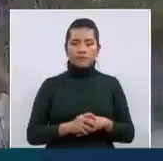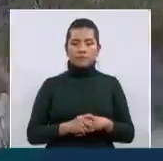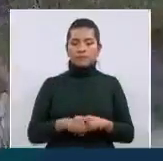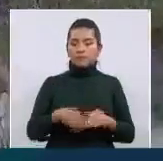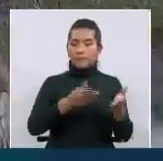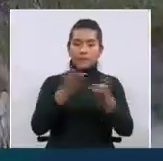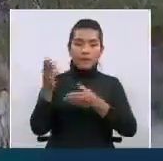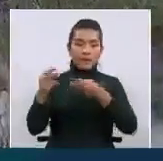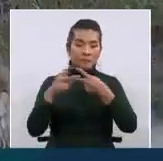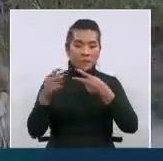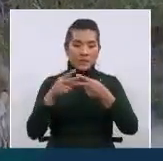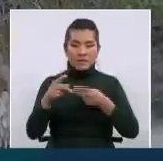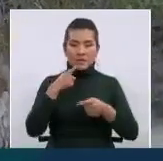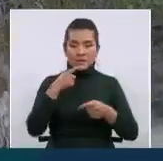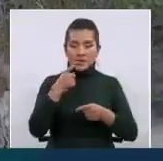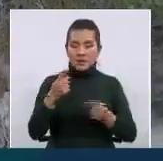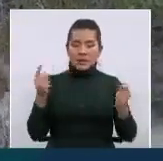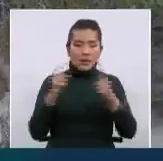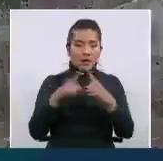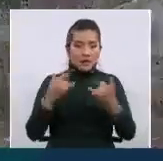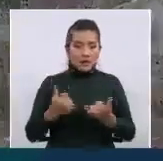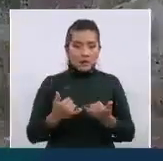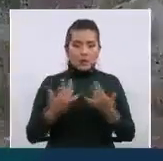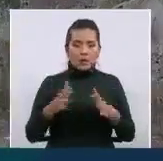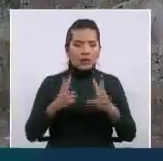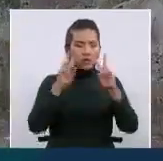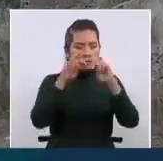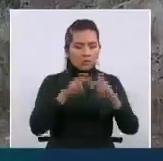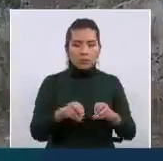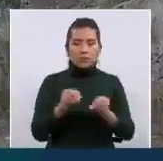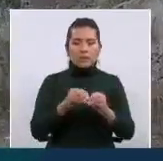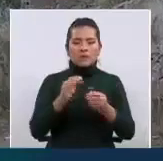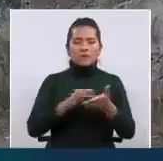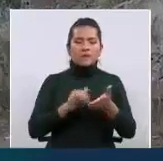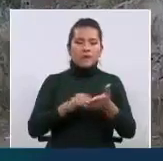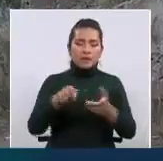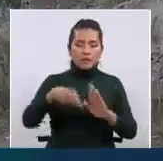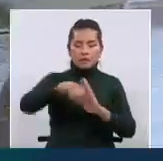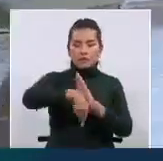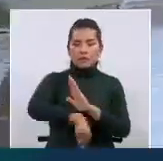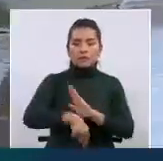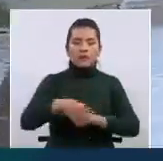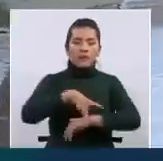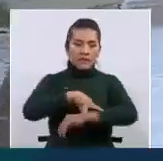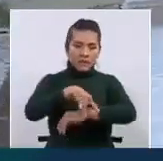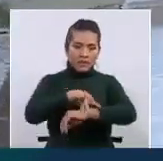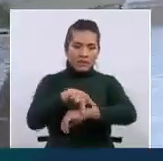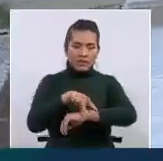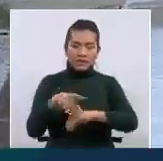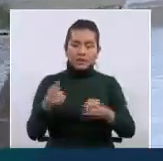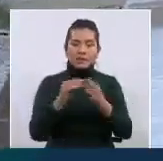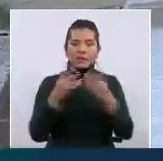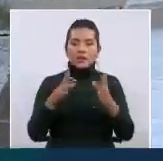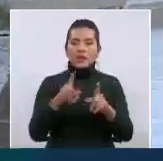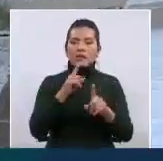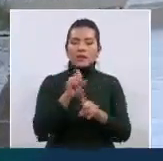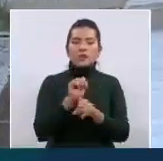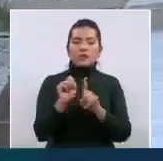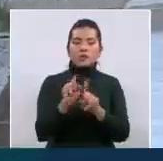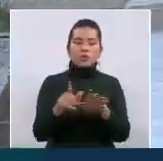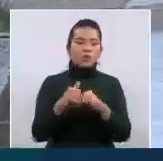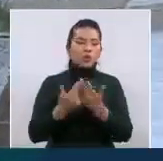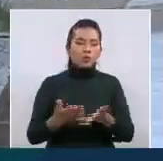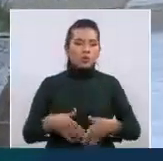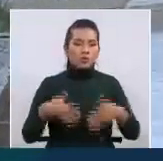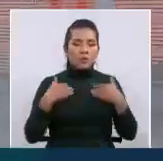Los vecinos señalan que hasta el momento se están haciendo estudios de suelo, el cual tampoco conocen. Manifestaron que la situación donde viven